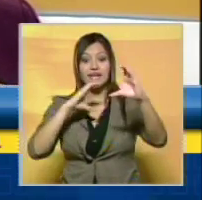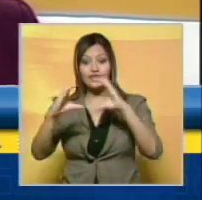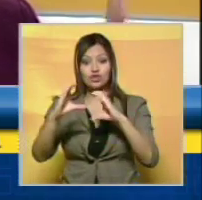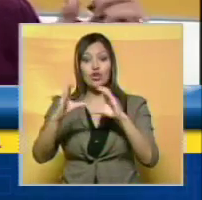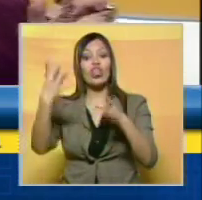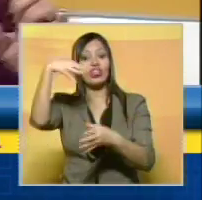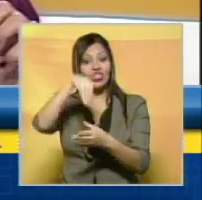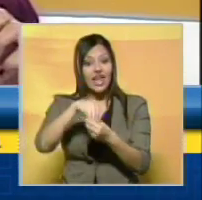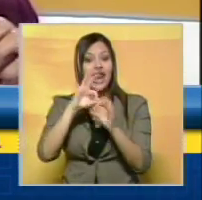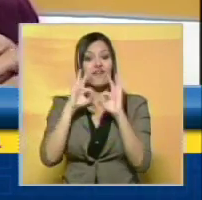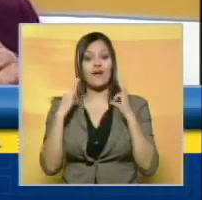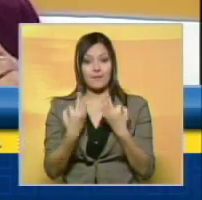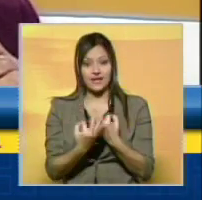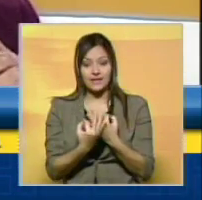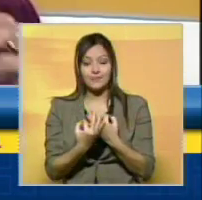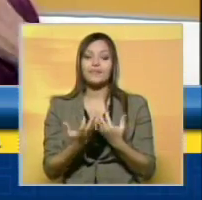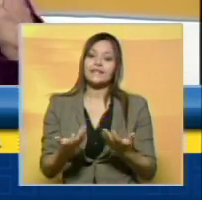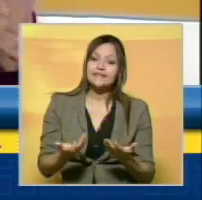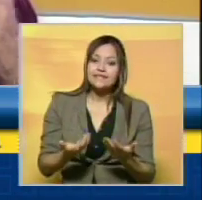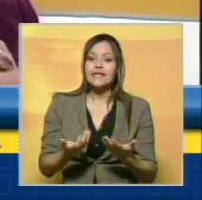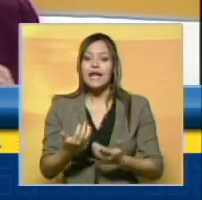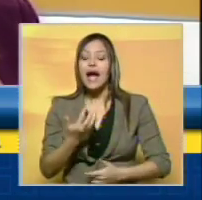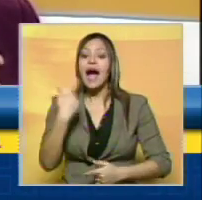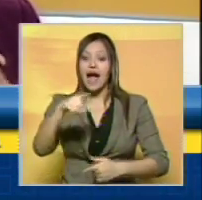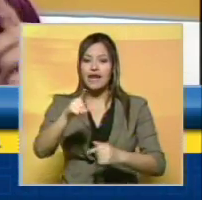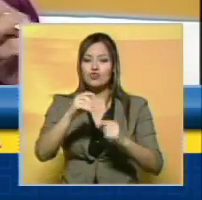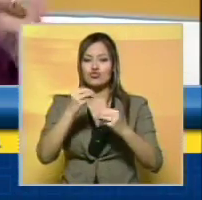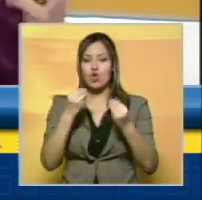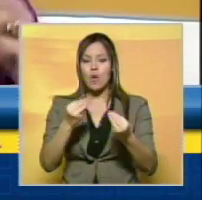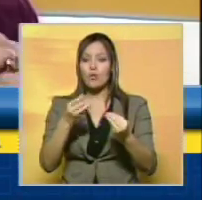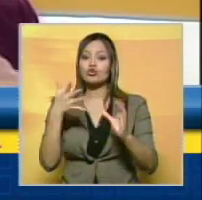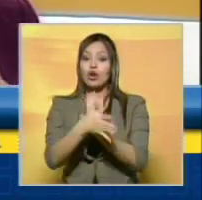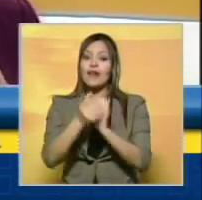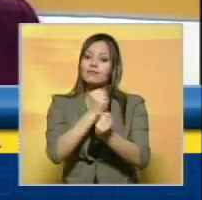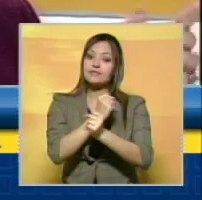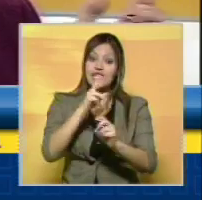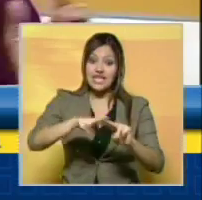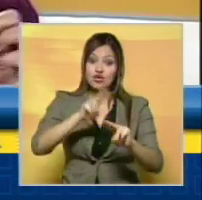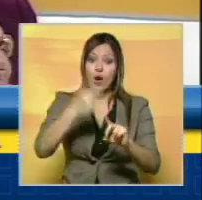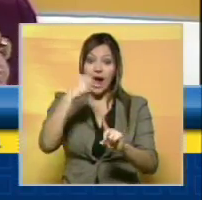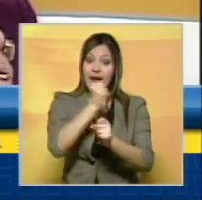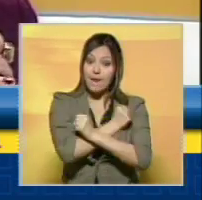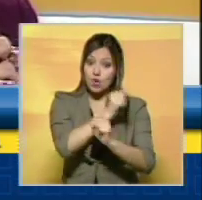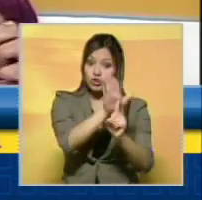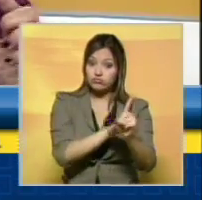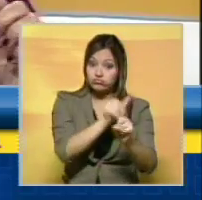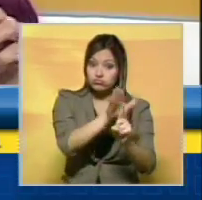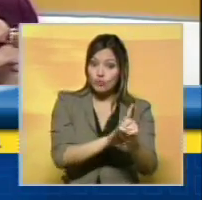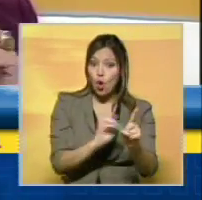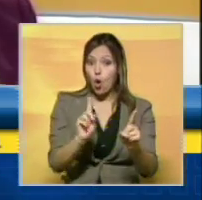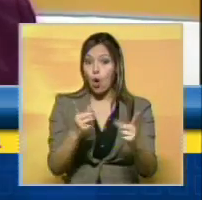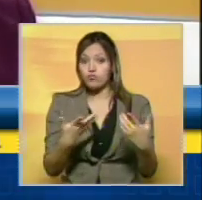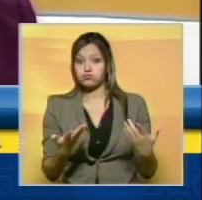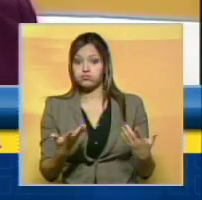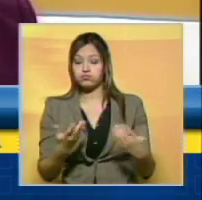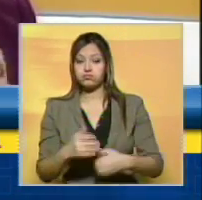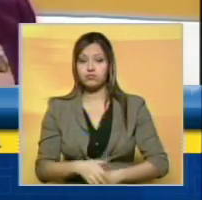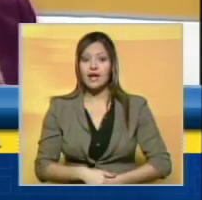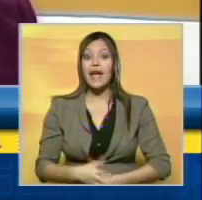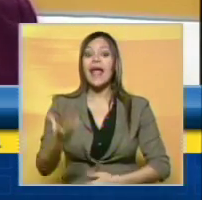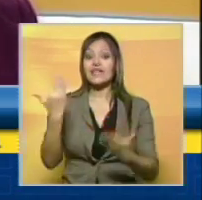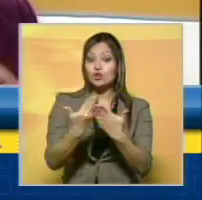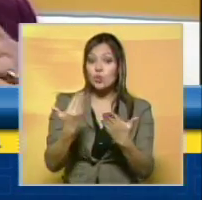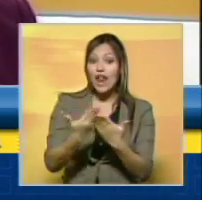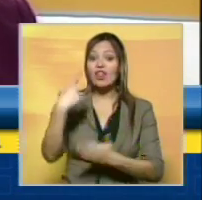esa familia. Hay una estructura afectiva, el niño recibe afecto. La escolaridad del niño,